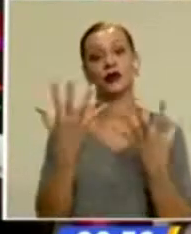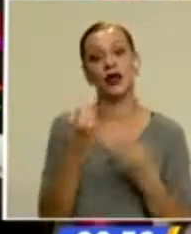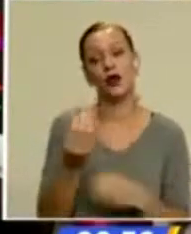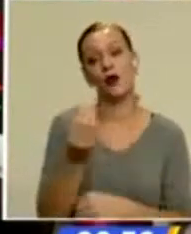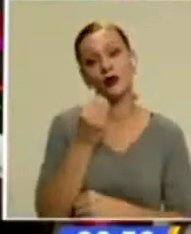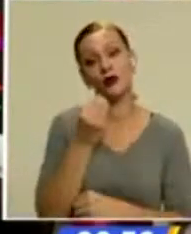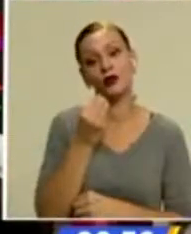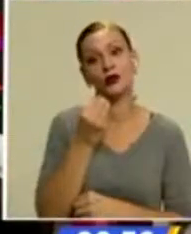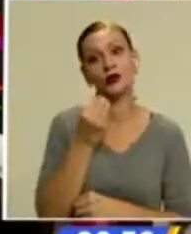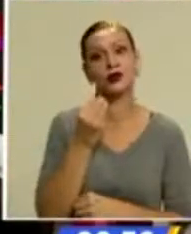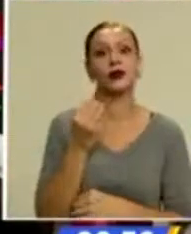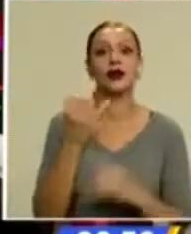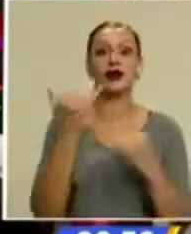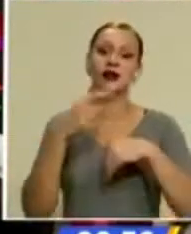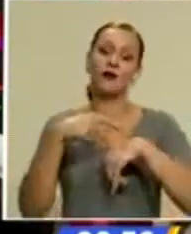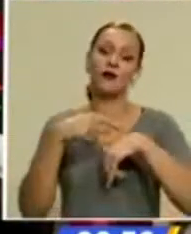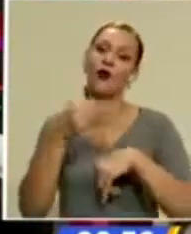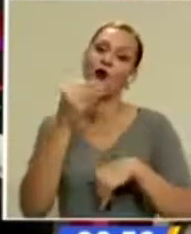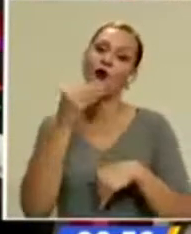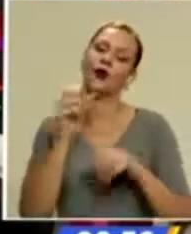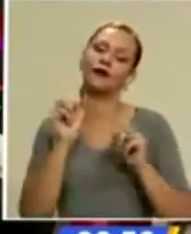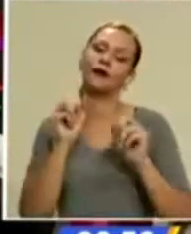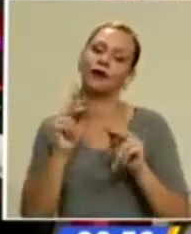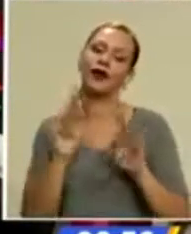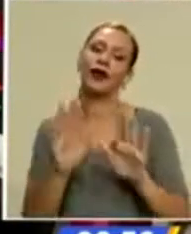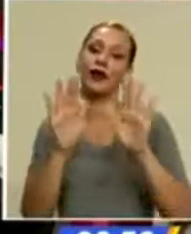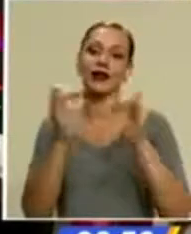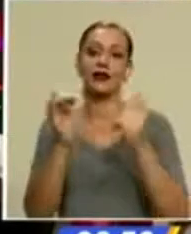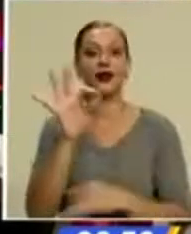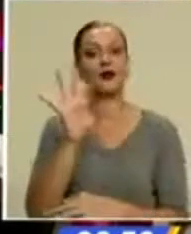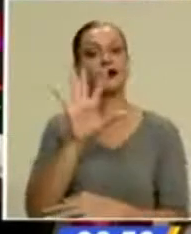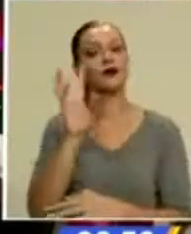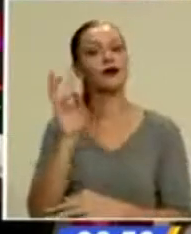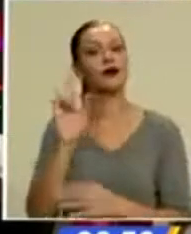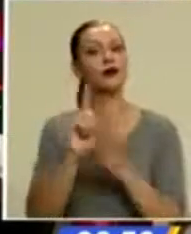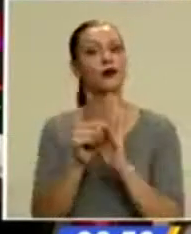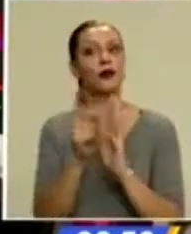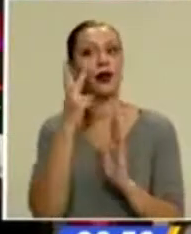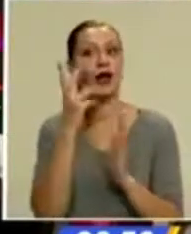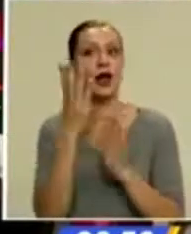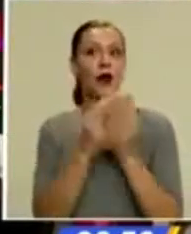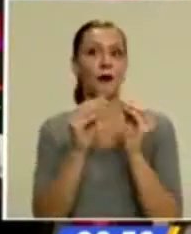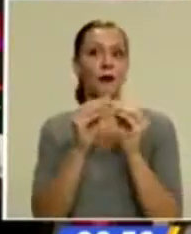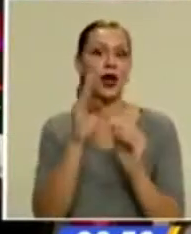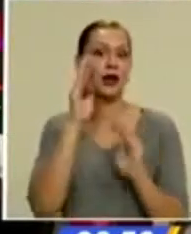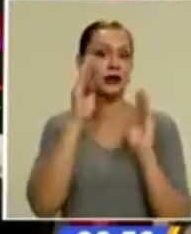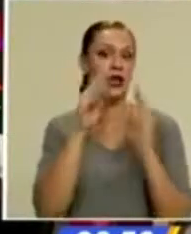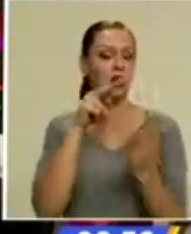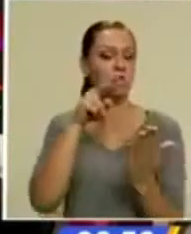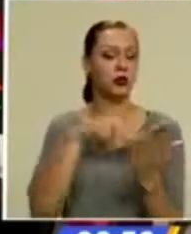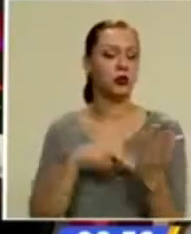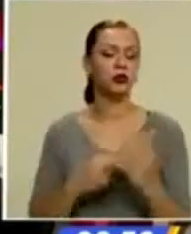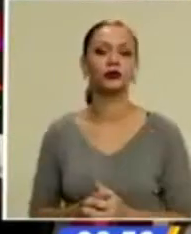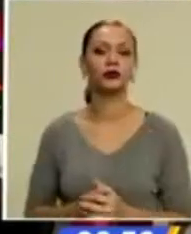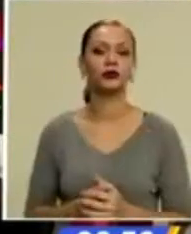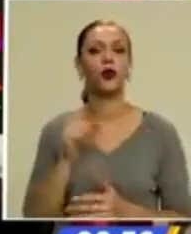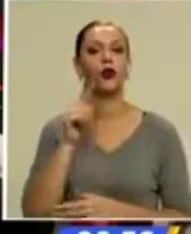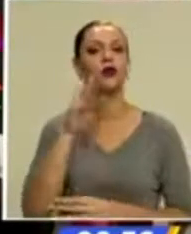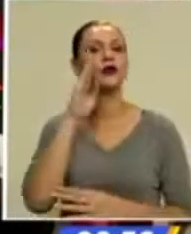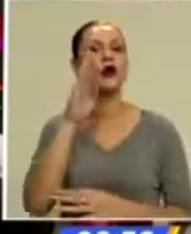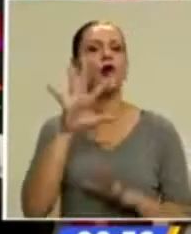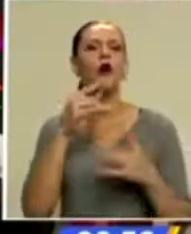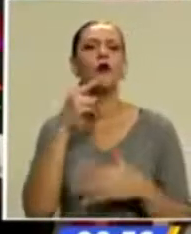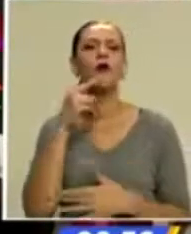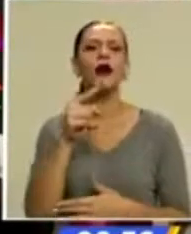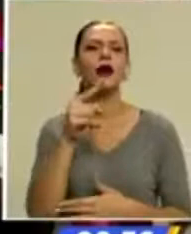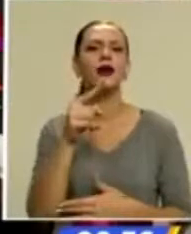Comemos. Comemos. Llegó el momento de comer. Ok, genial. Son las 9:56. Voy a ver si tenemos más saluditos aquí. Un saludo. ¿Cómo